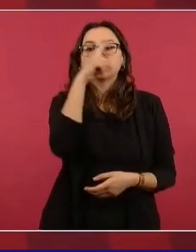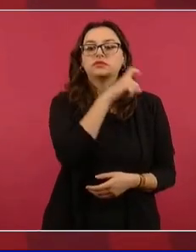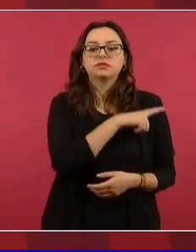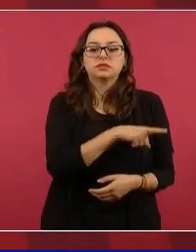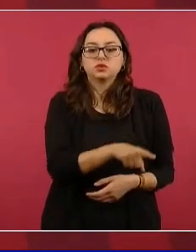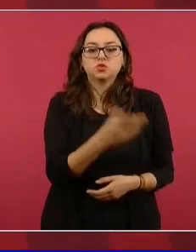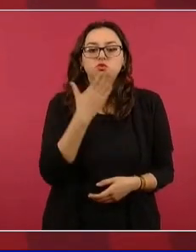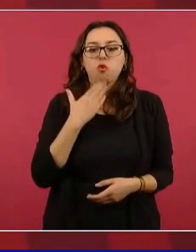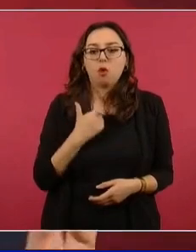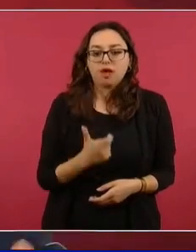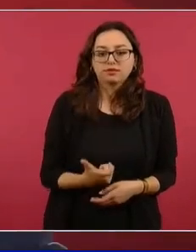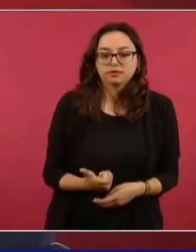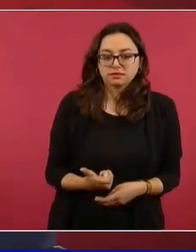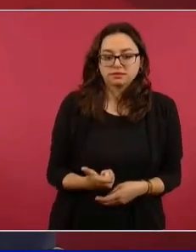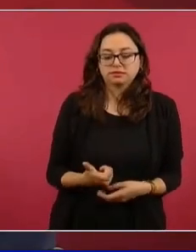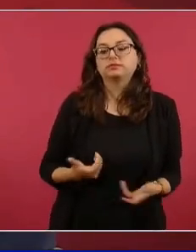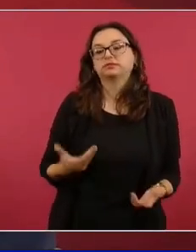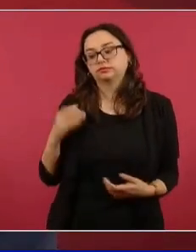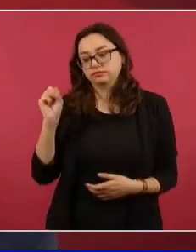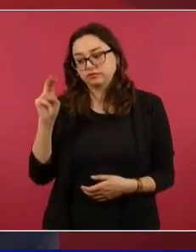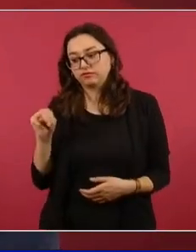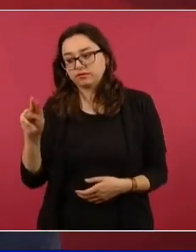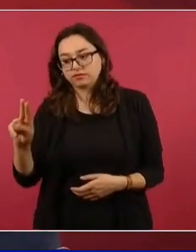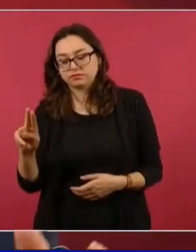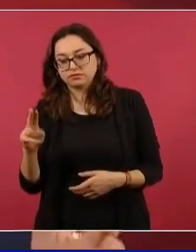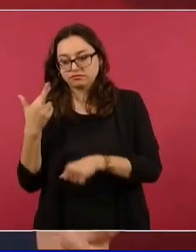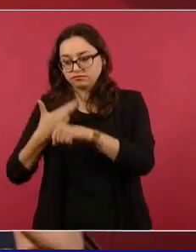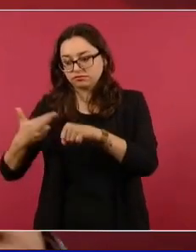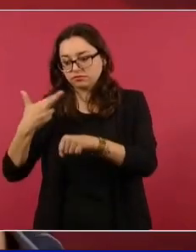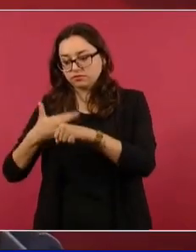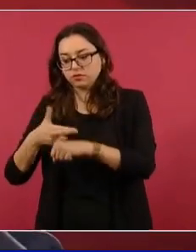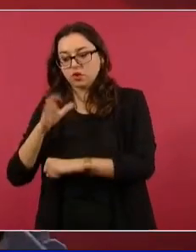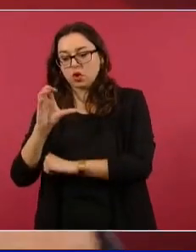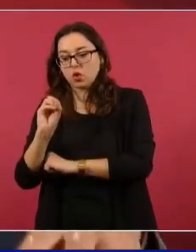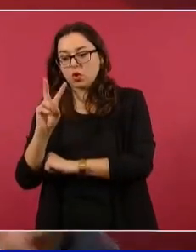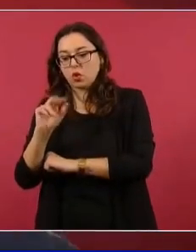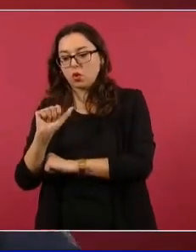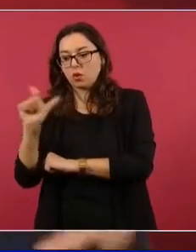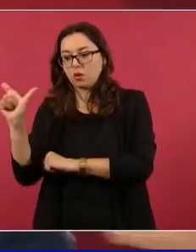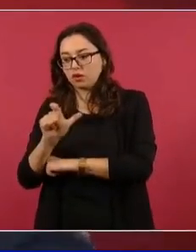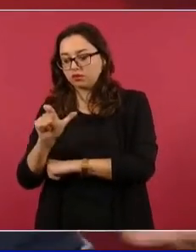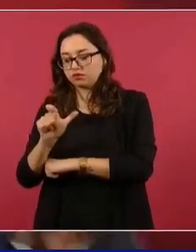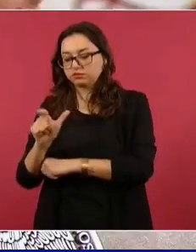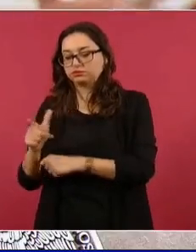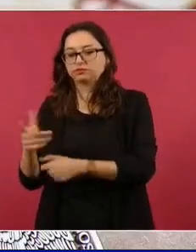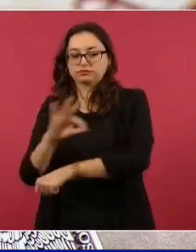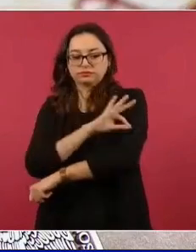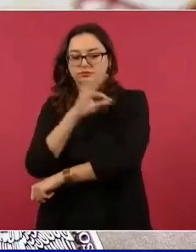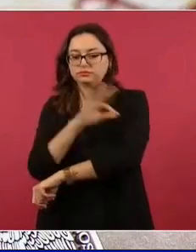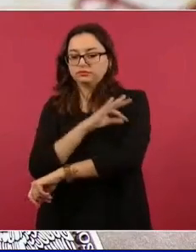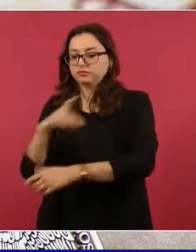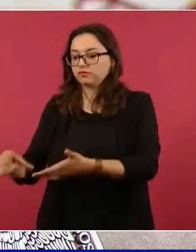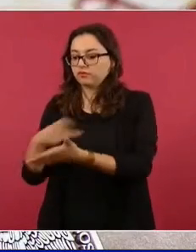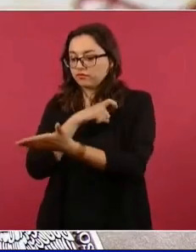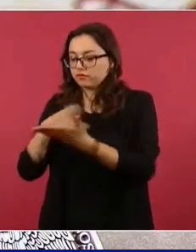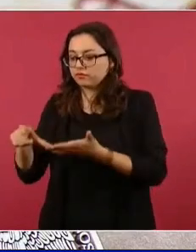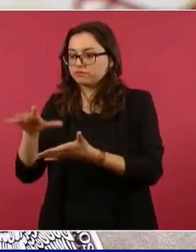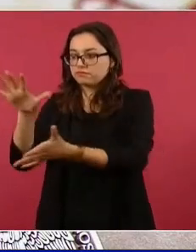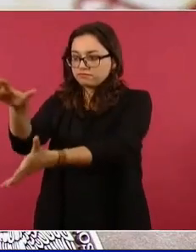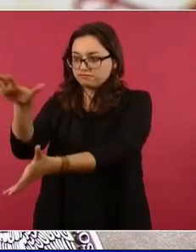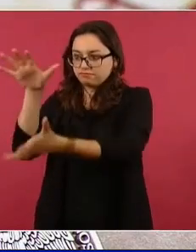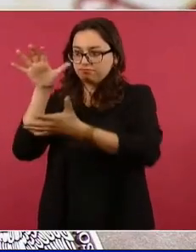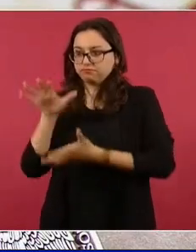vacunas. Entonces, con COVAX lo que se pretendía es que hubiera un agregado